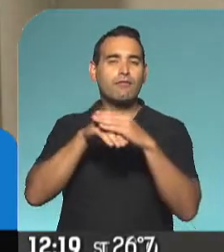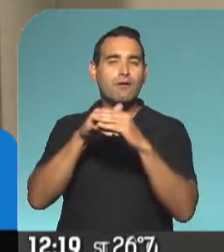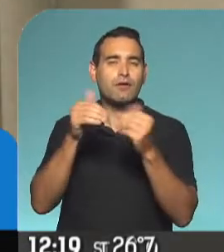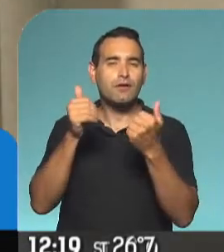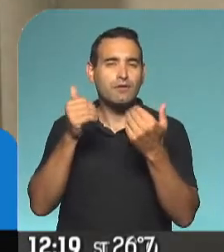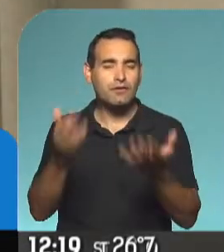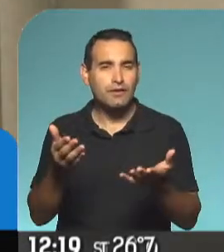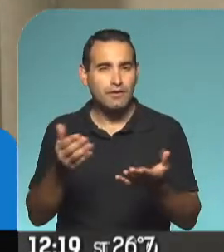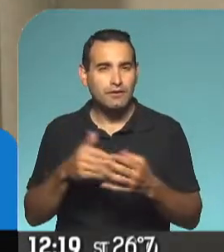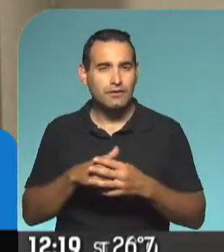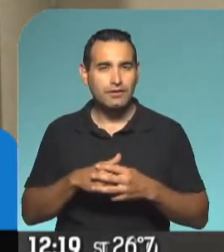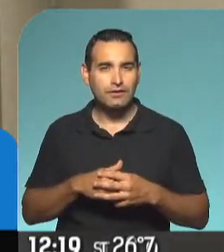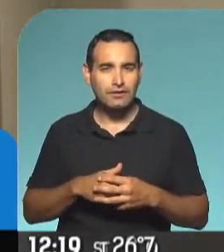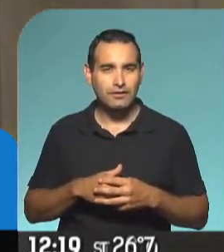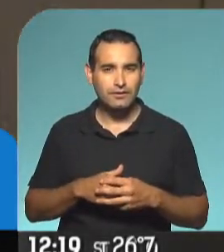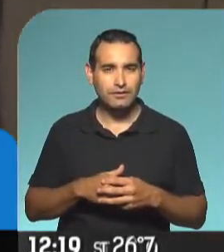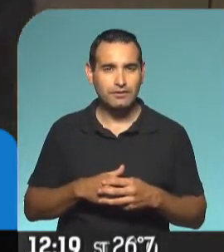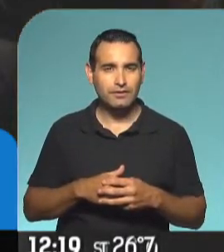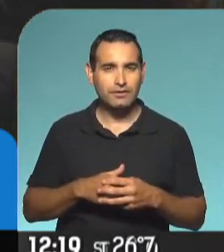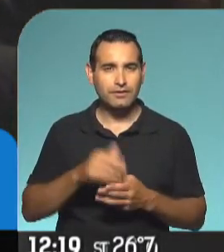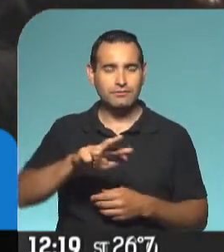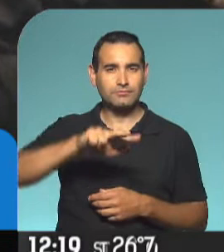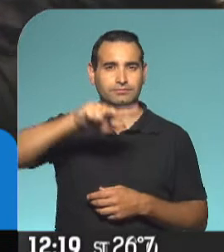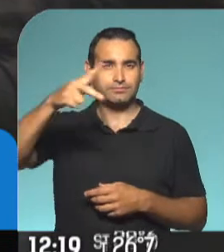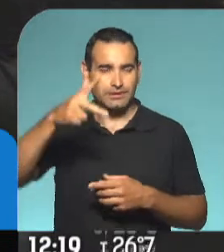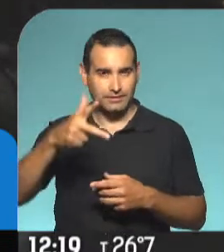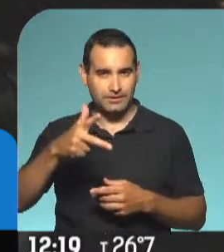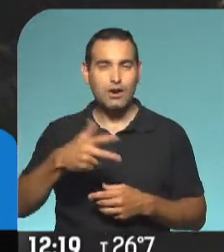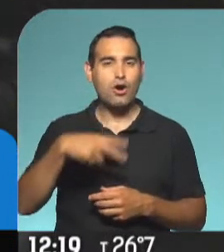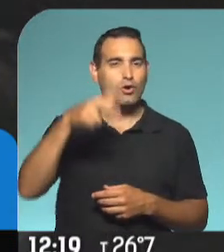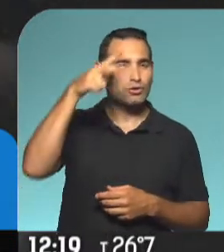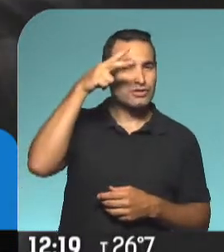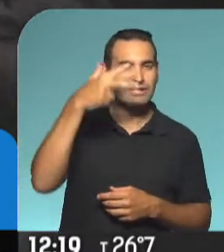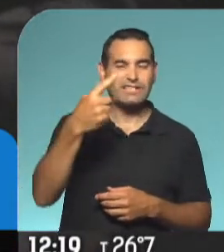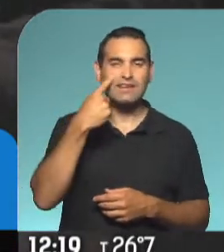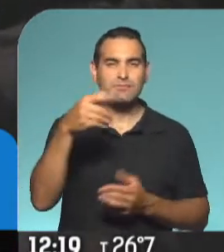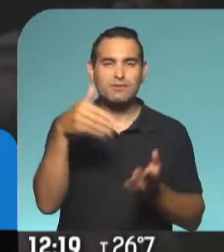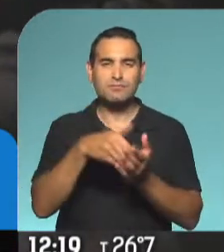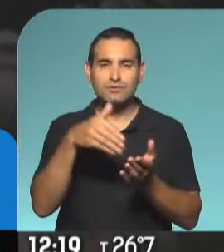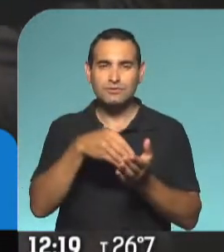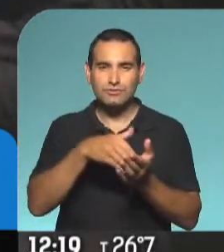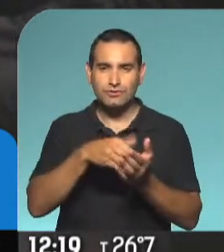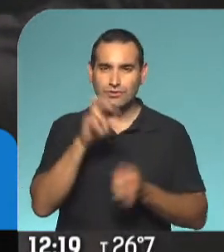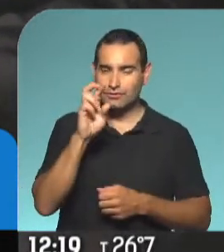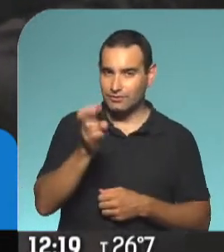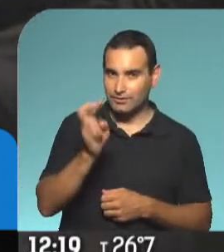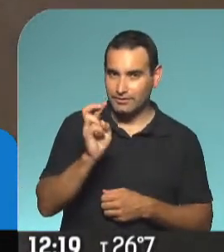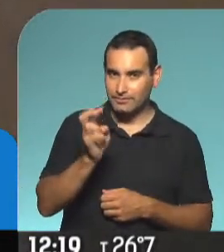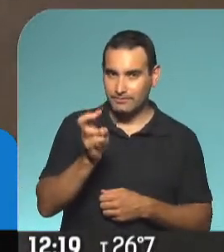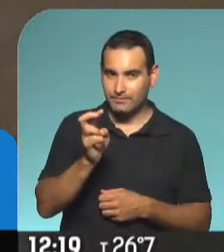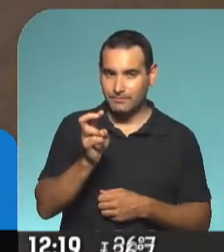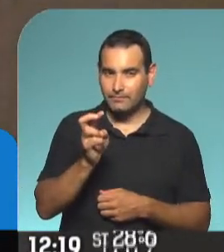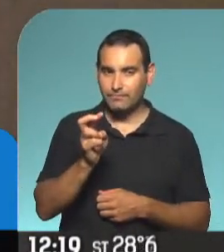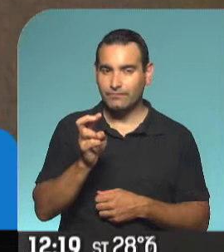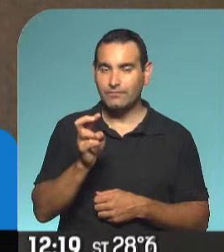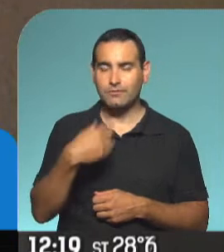triplicó respecto del comportamiento anterior en casi 86 mil millones de dólares. Y lo que